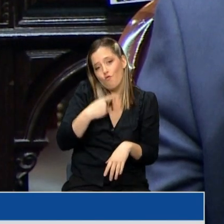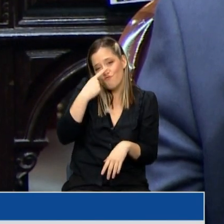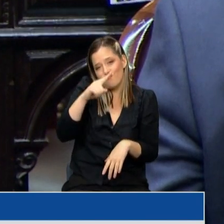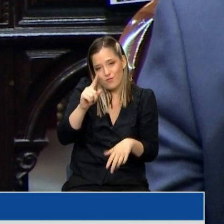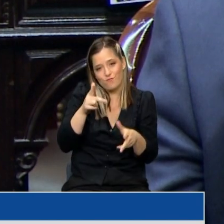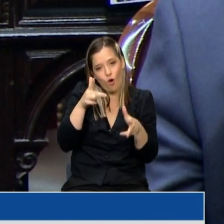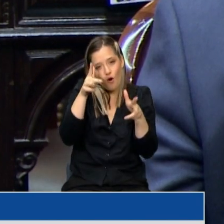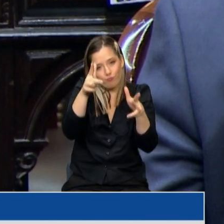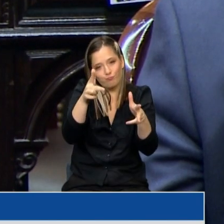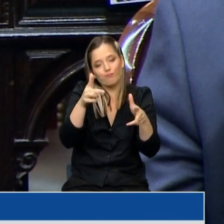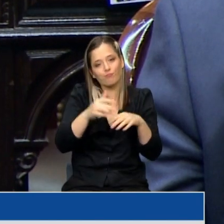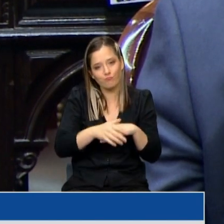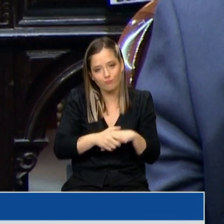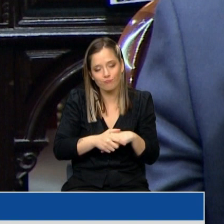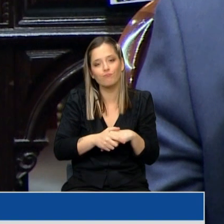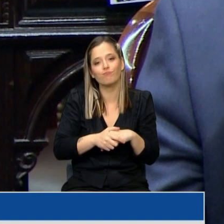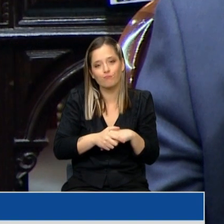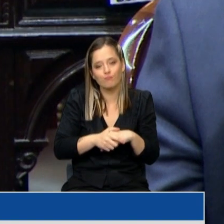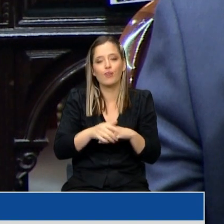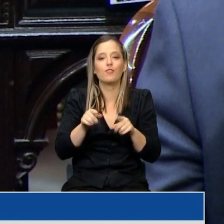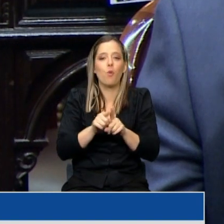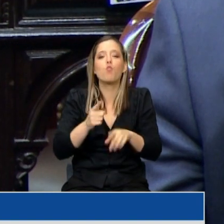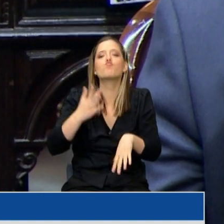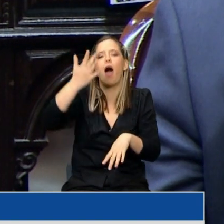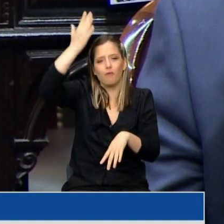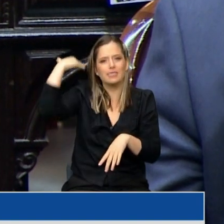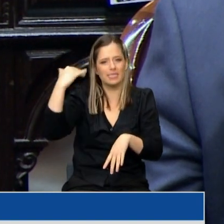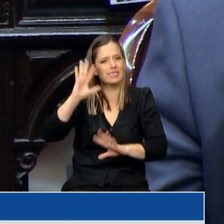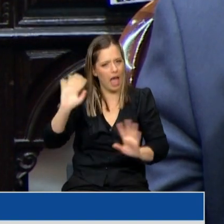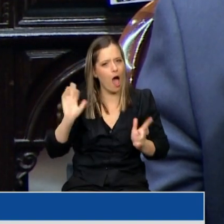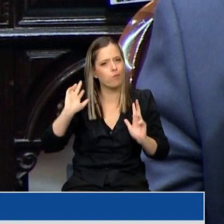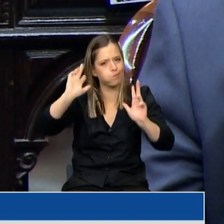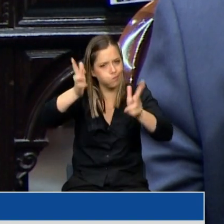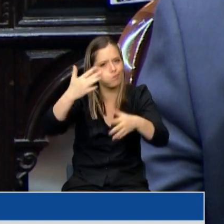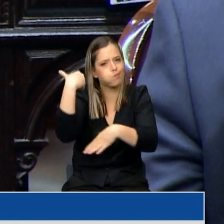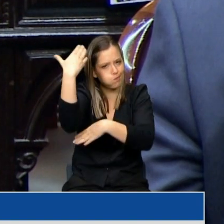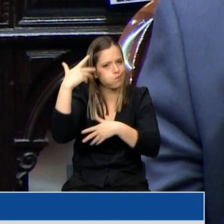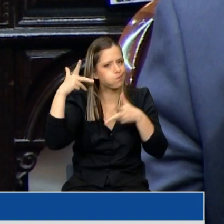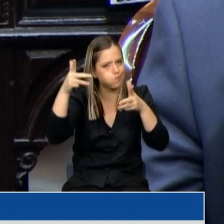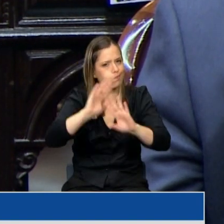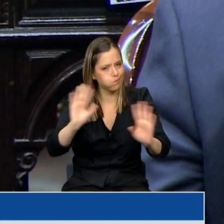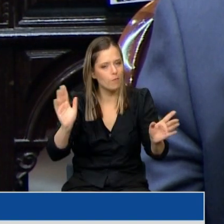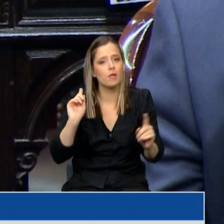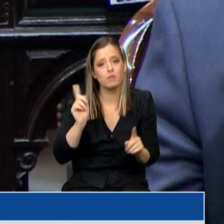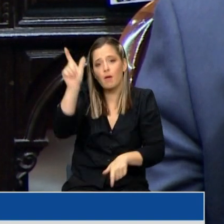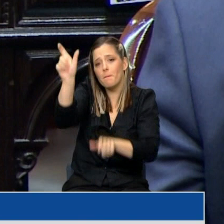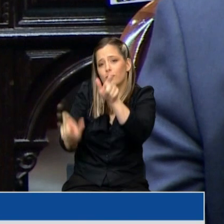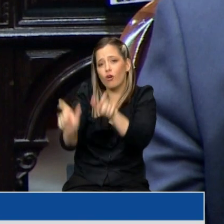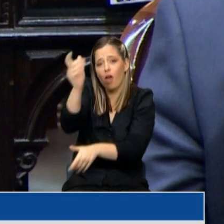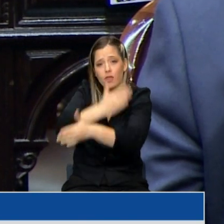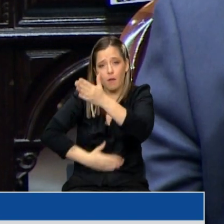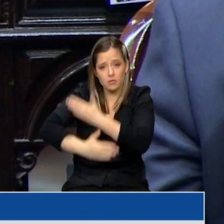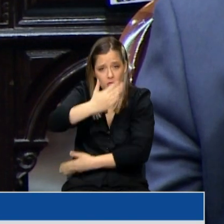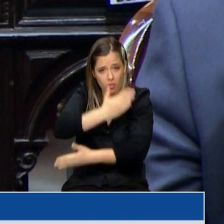terminar, presidente, diciendo lo que alguna vez dije acá: los que tienen alguna